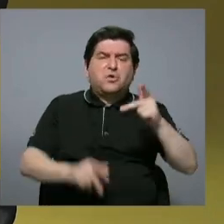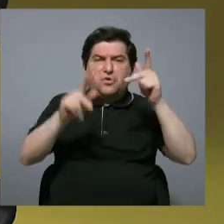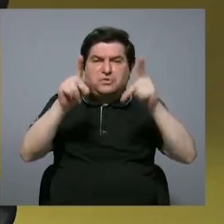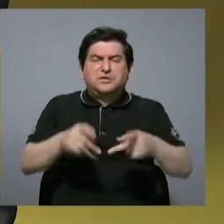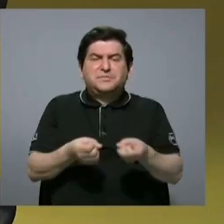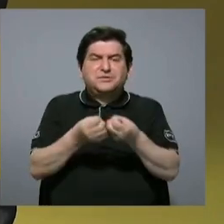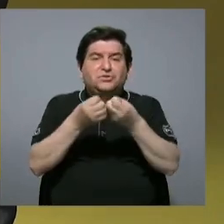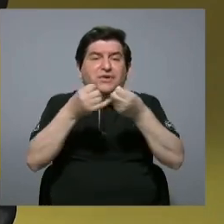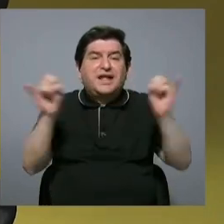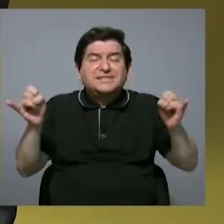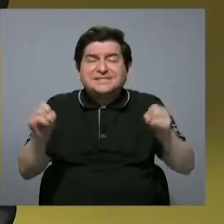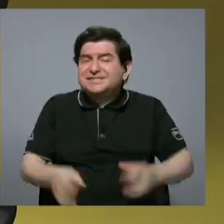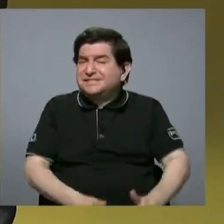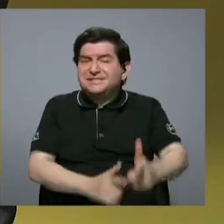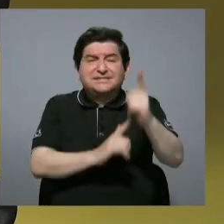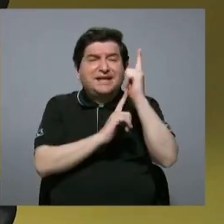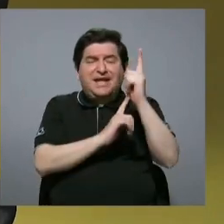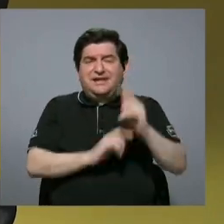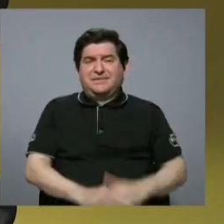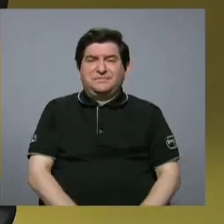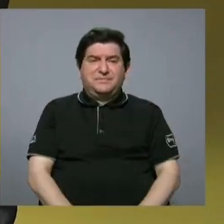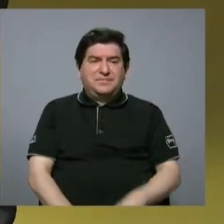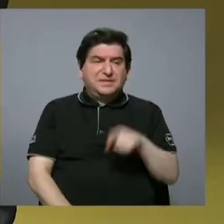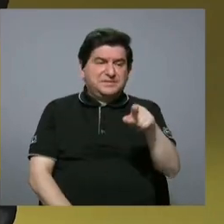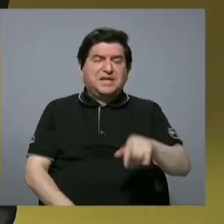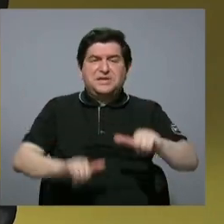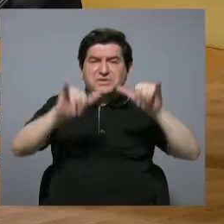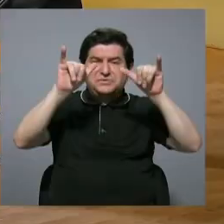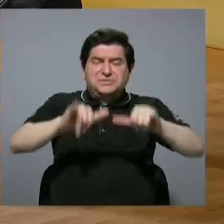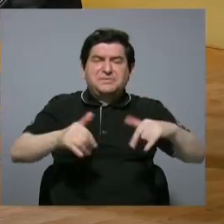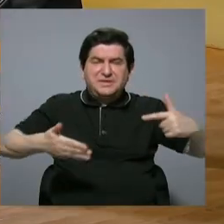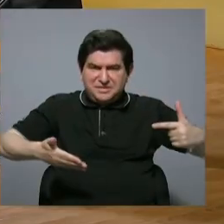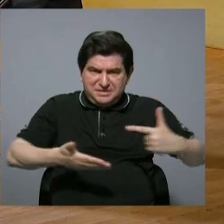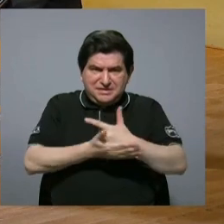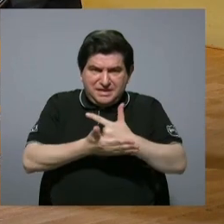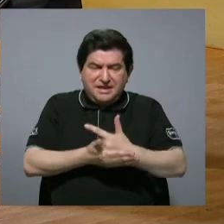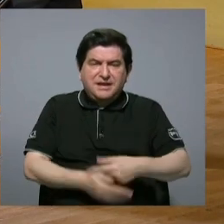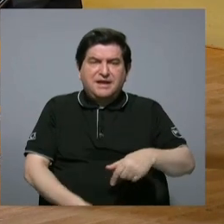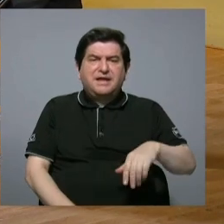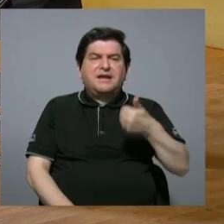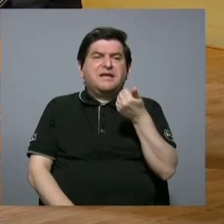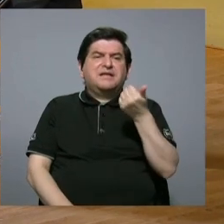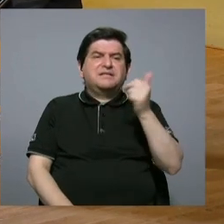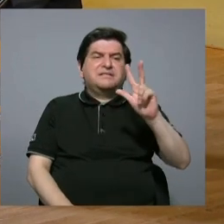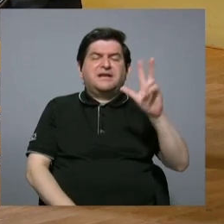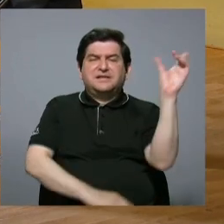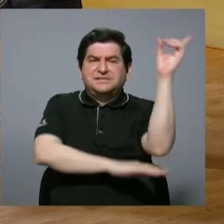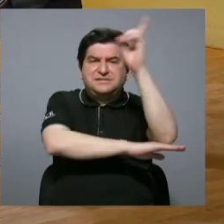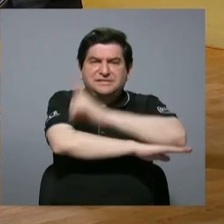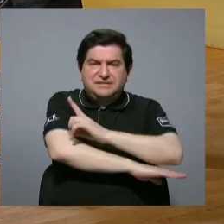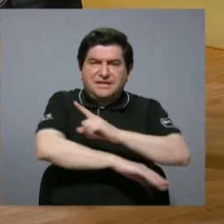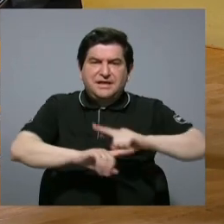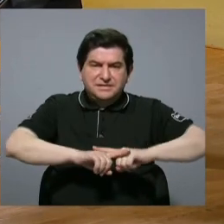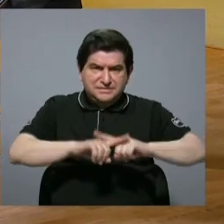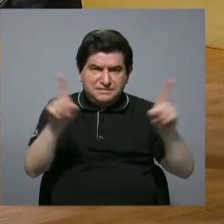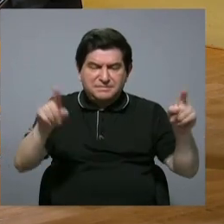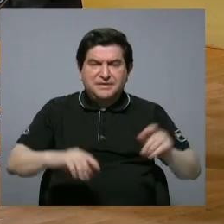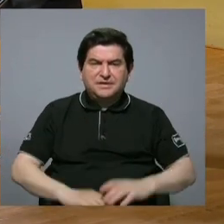sin armas, 14 soldados que estuvieron en Liberia durante 13 días. Pero